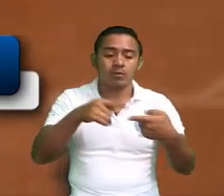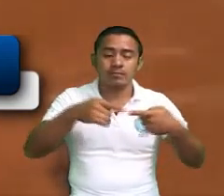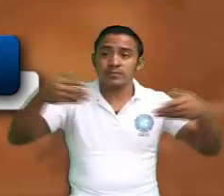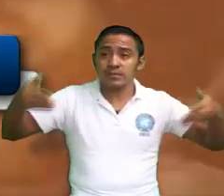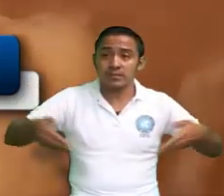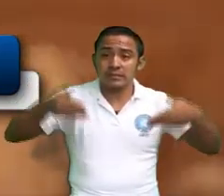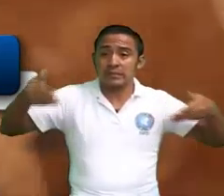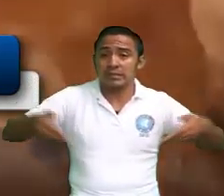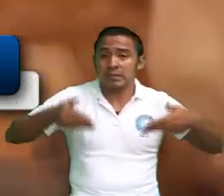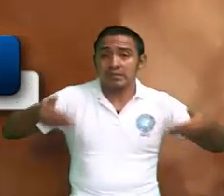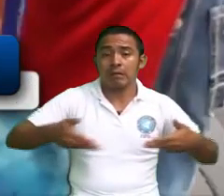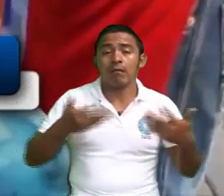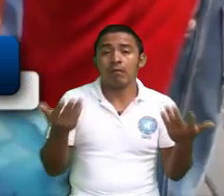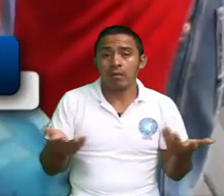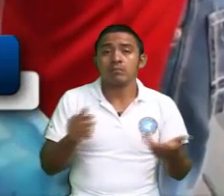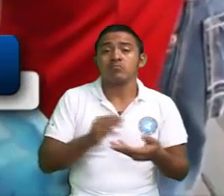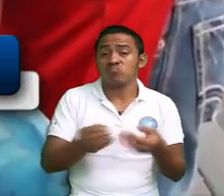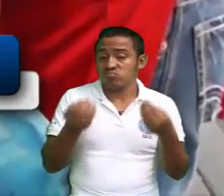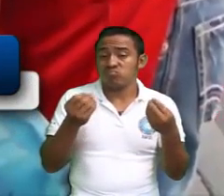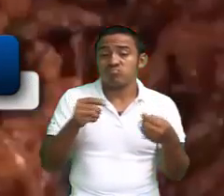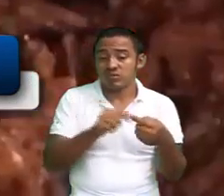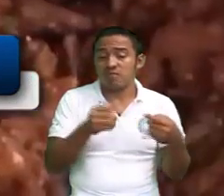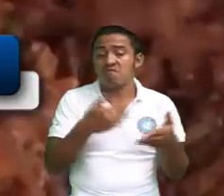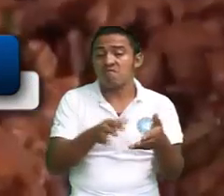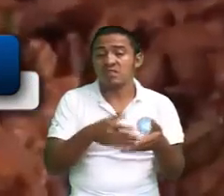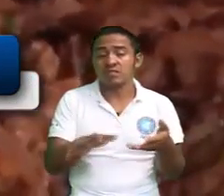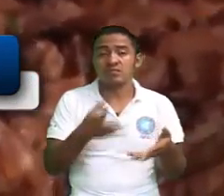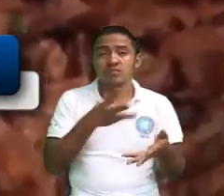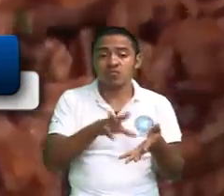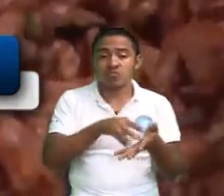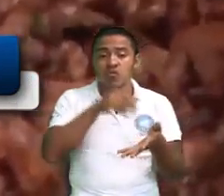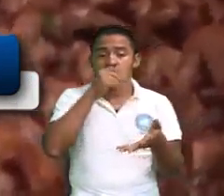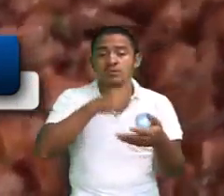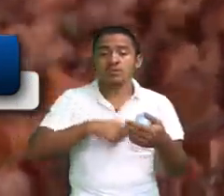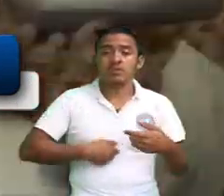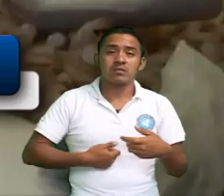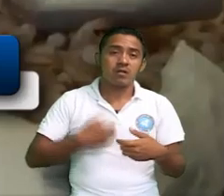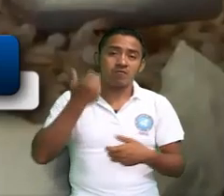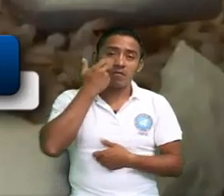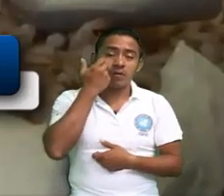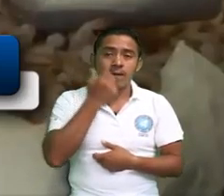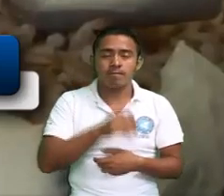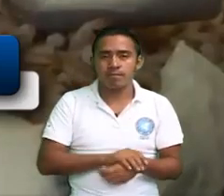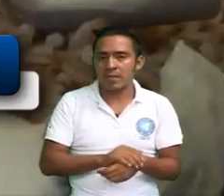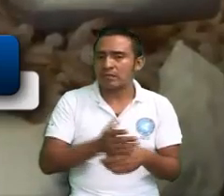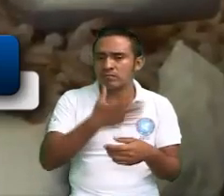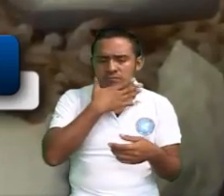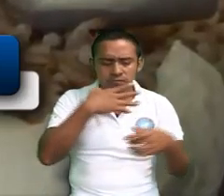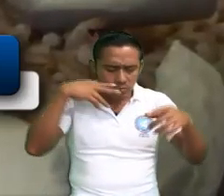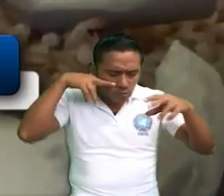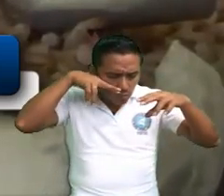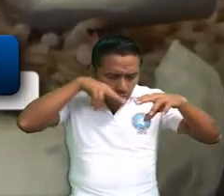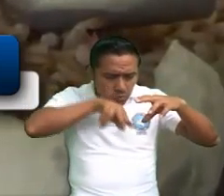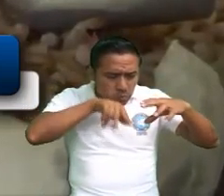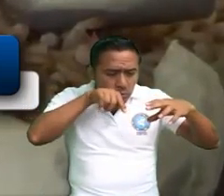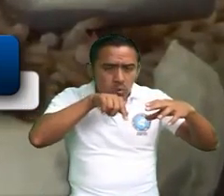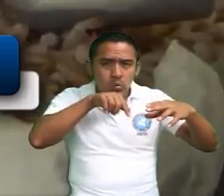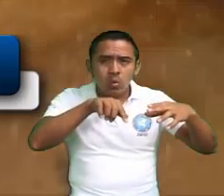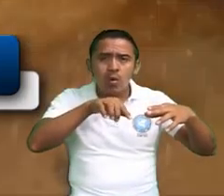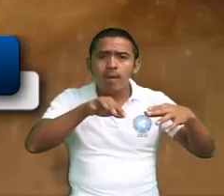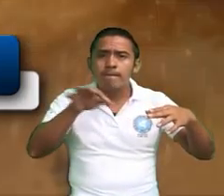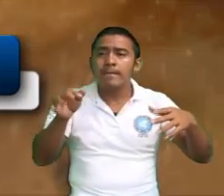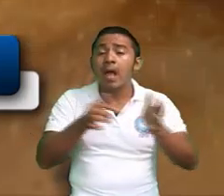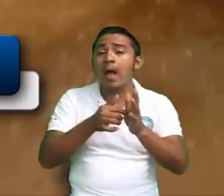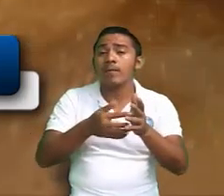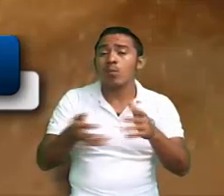las legumbres, muchas veces. Ahora, difícilmente nosotros podemos ver los microorganismos que depositan las